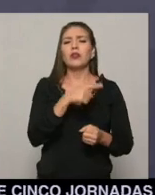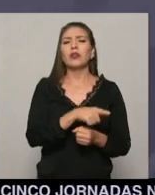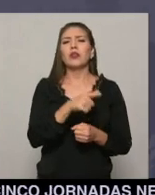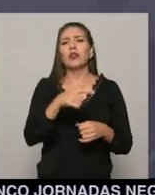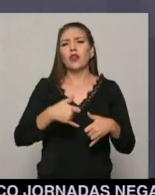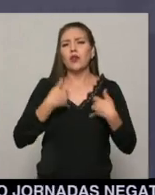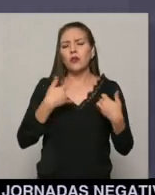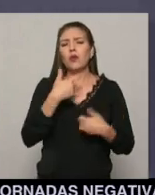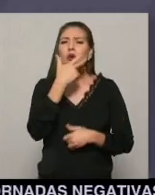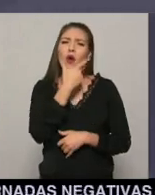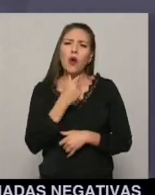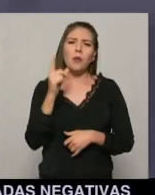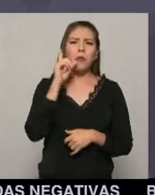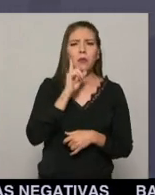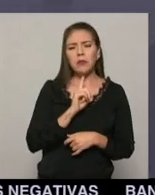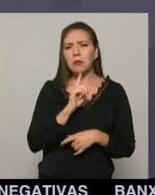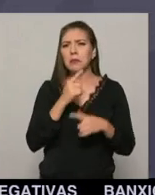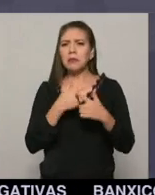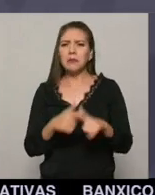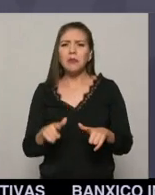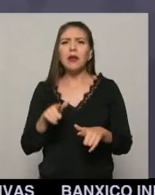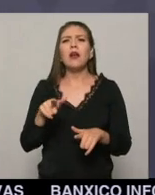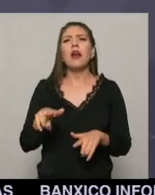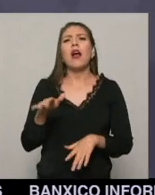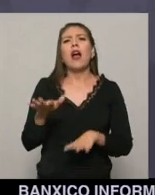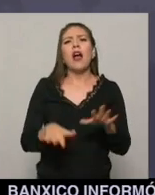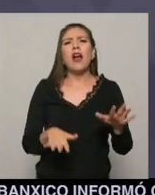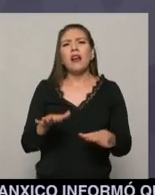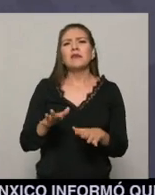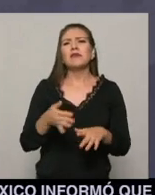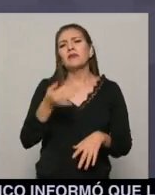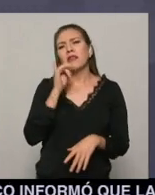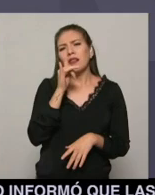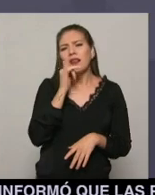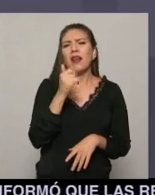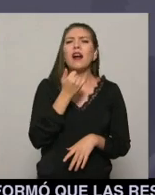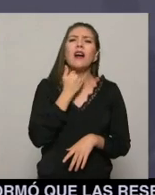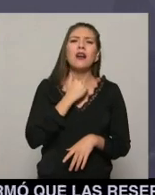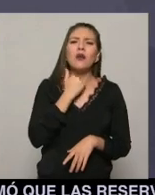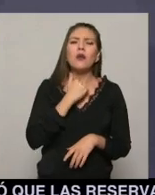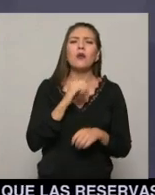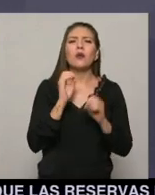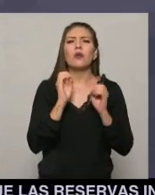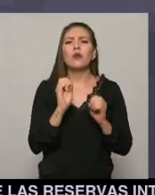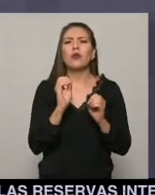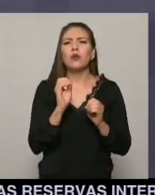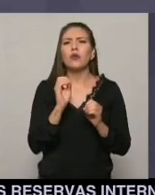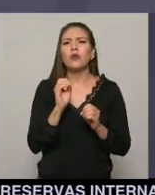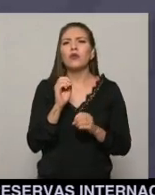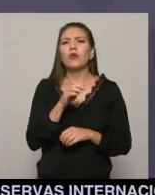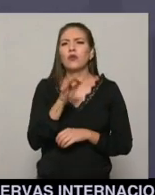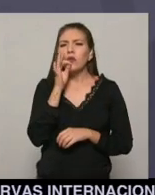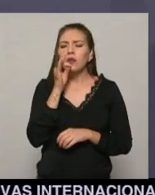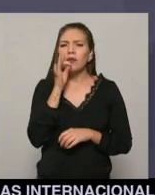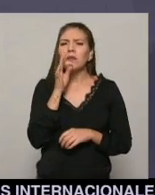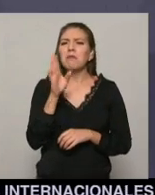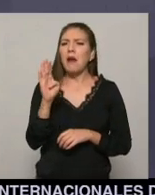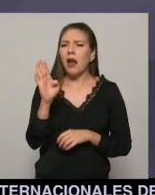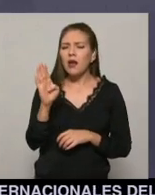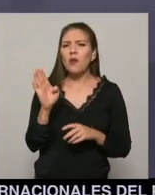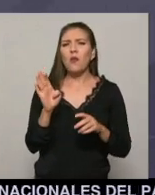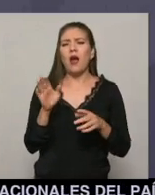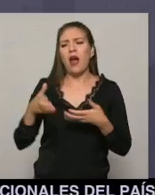mujeres que pues están a veces consumiendo alcohol, a veces están fumando marihuana en la vía